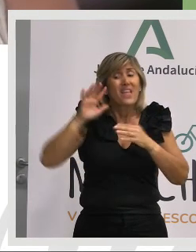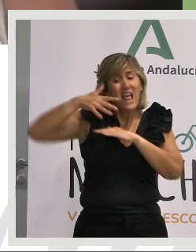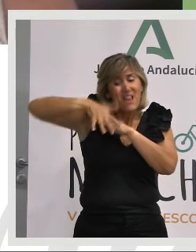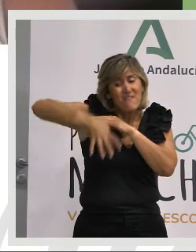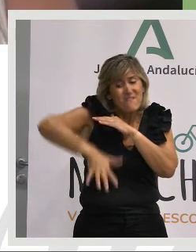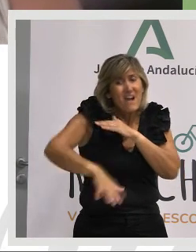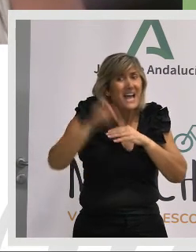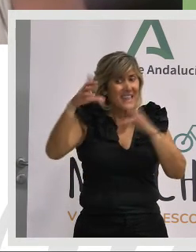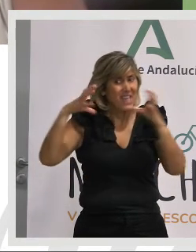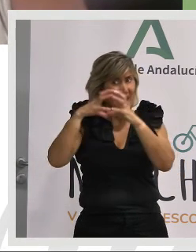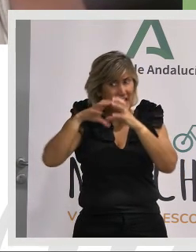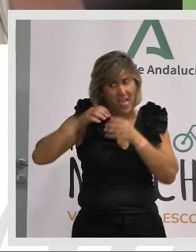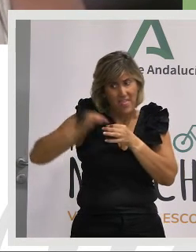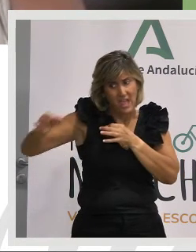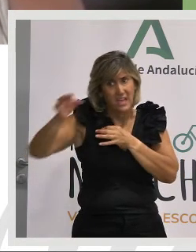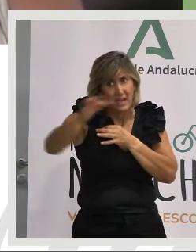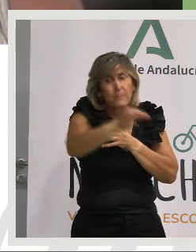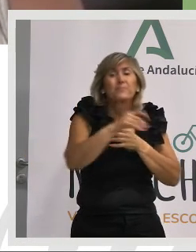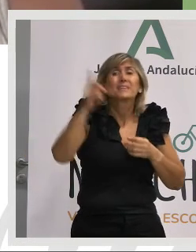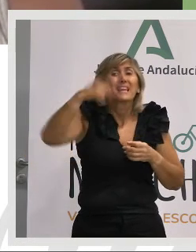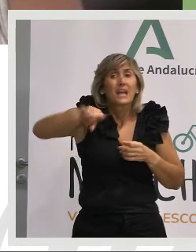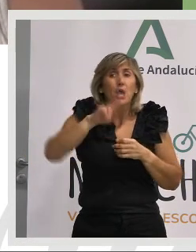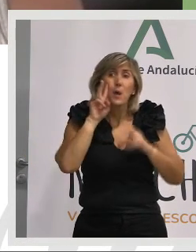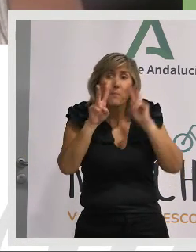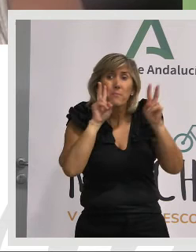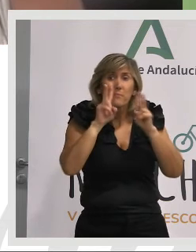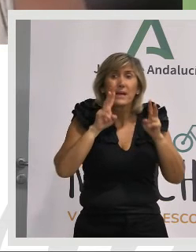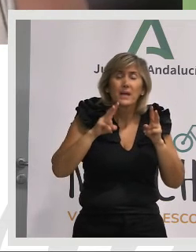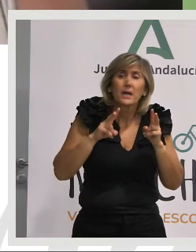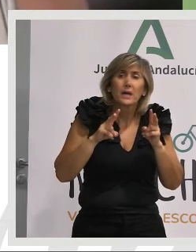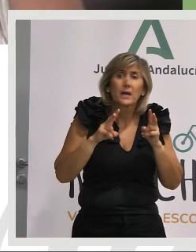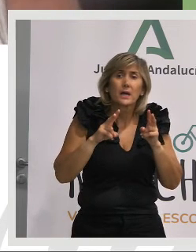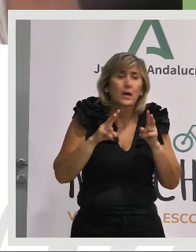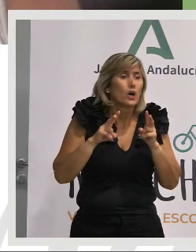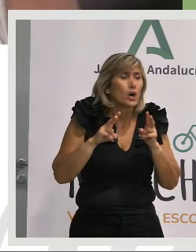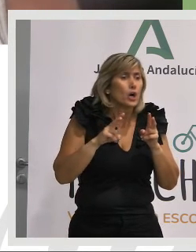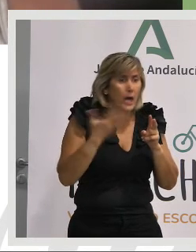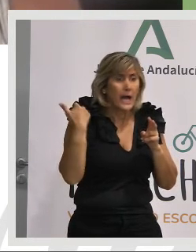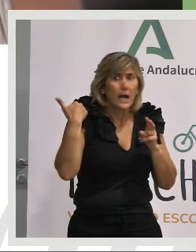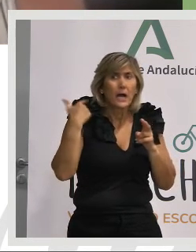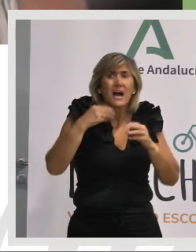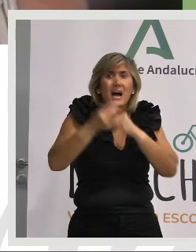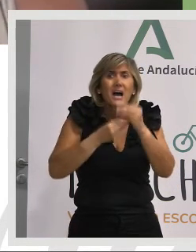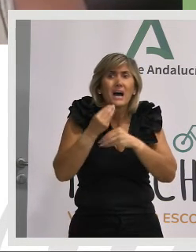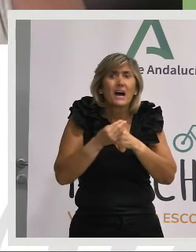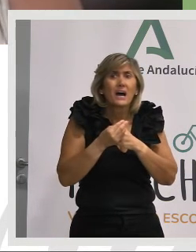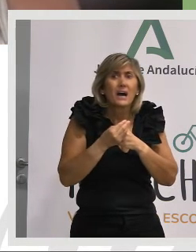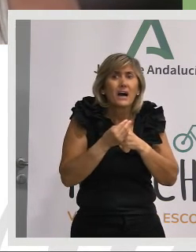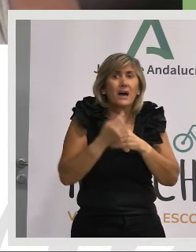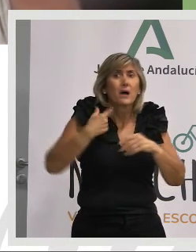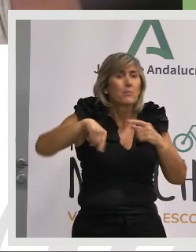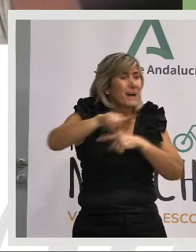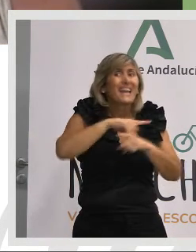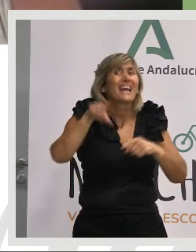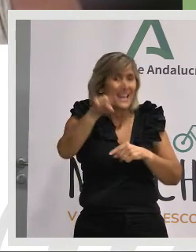de Granada, que han visto más de 5.000 hectáreas de bosque quemado hace unos escasos días para que no